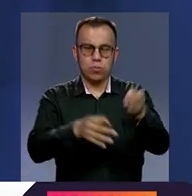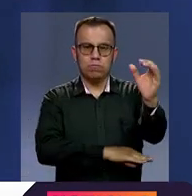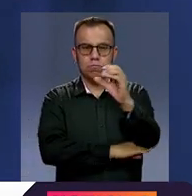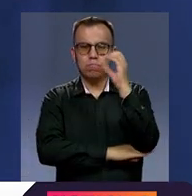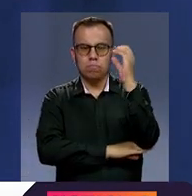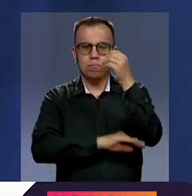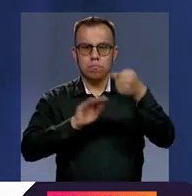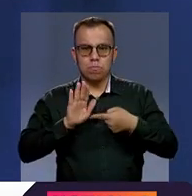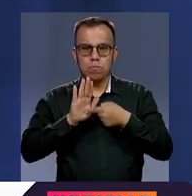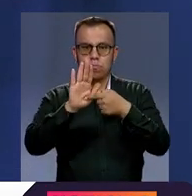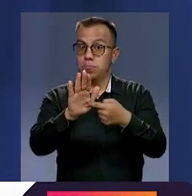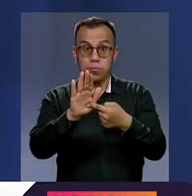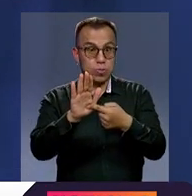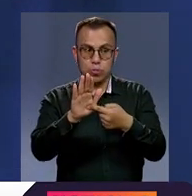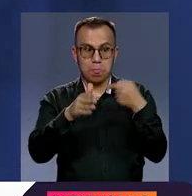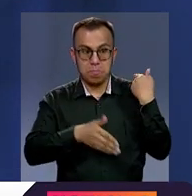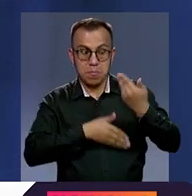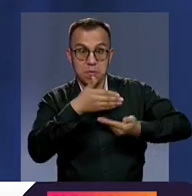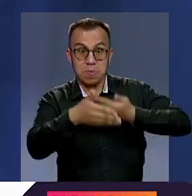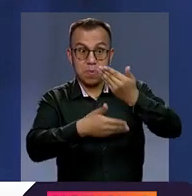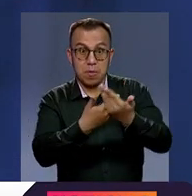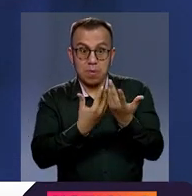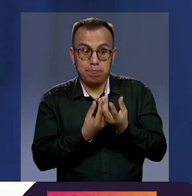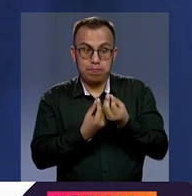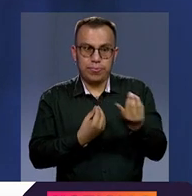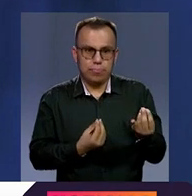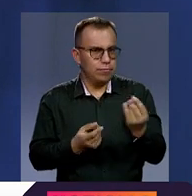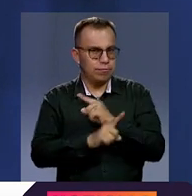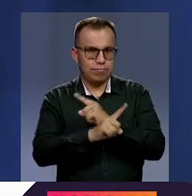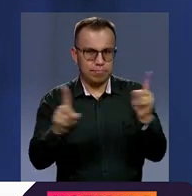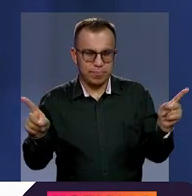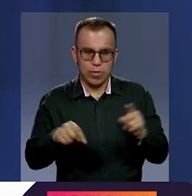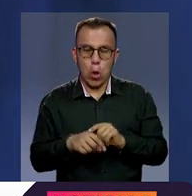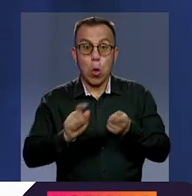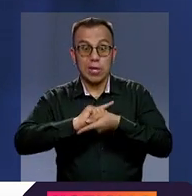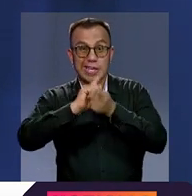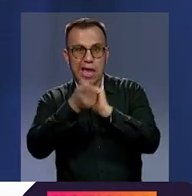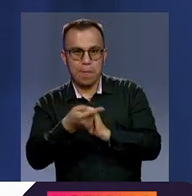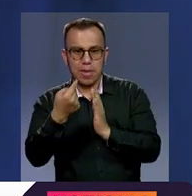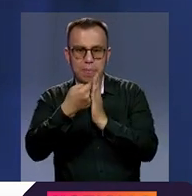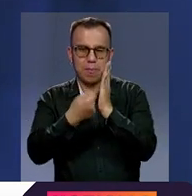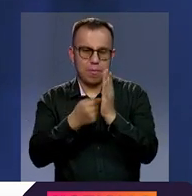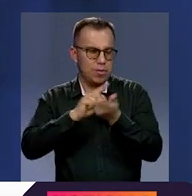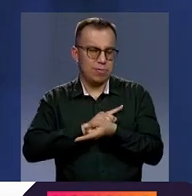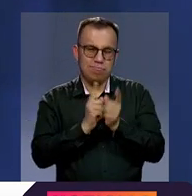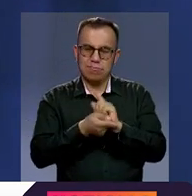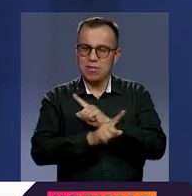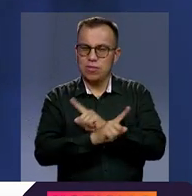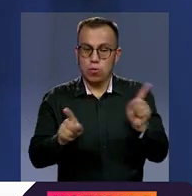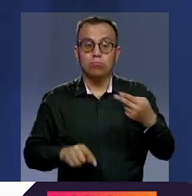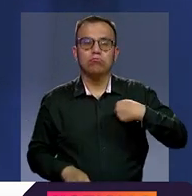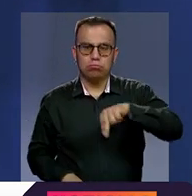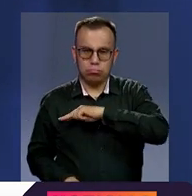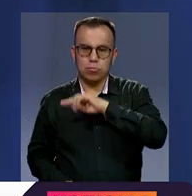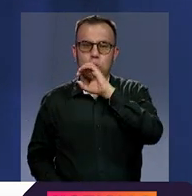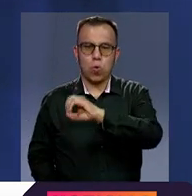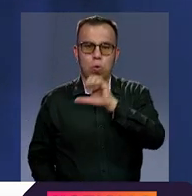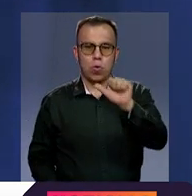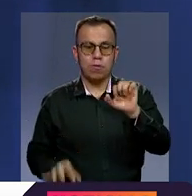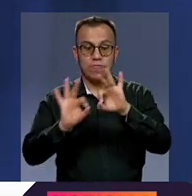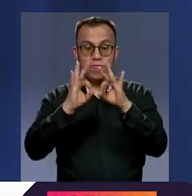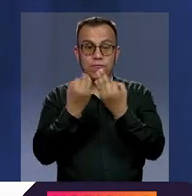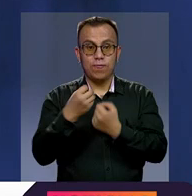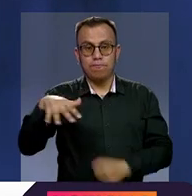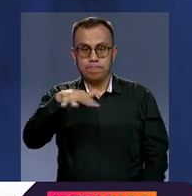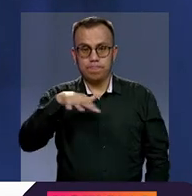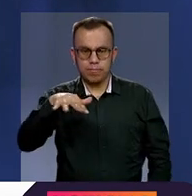colombiana no precluye, que la justicia colombiana no prescribe, que nosotros y nosotras como familias,